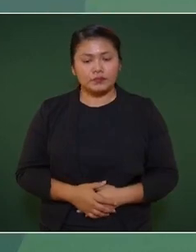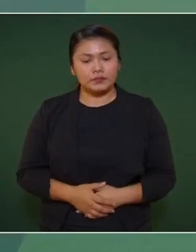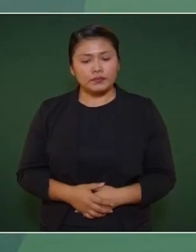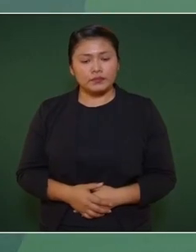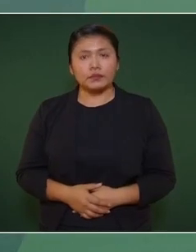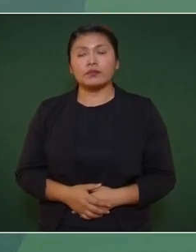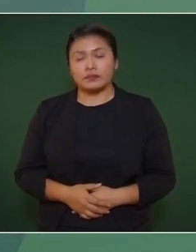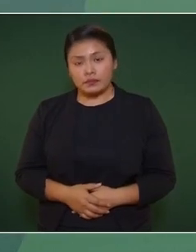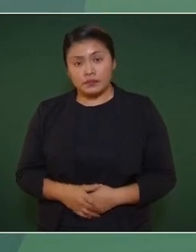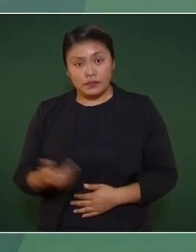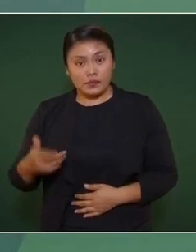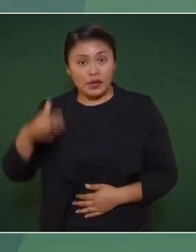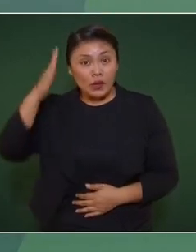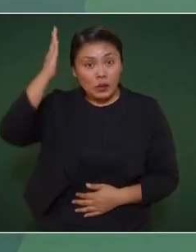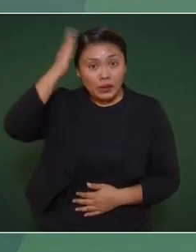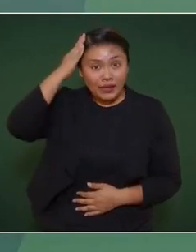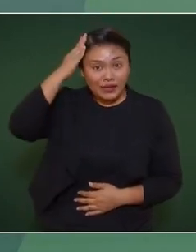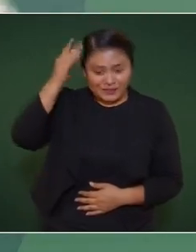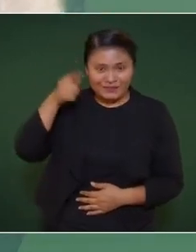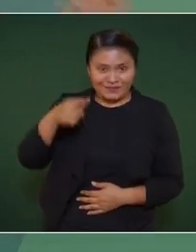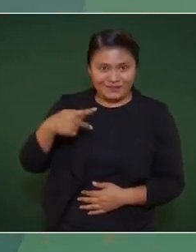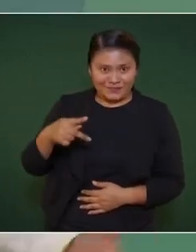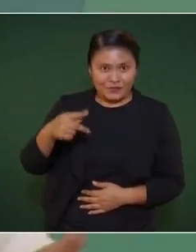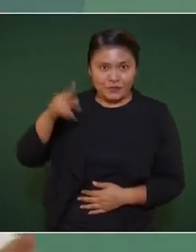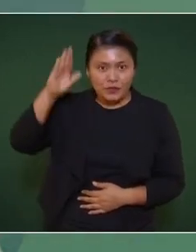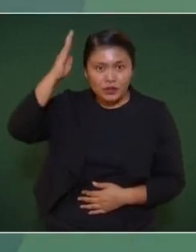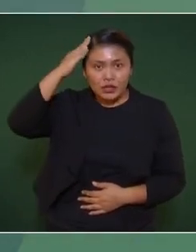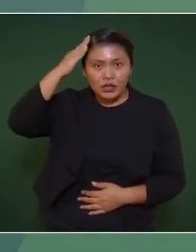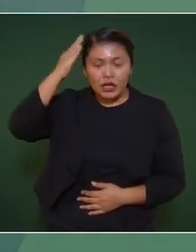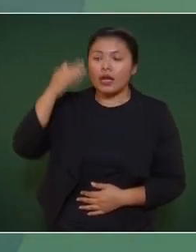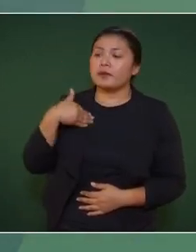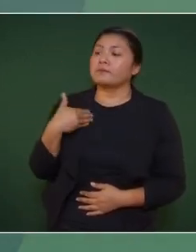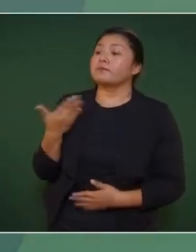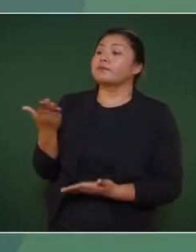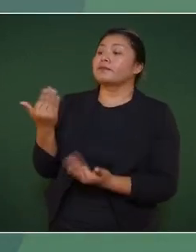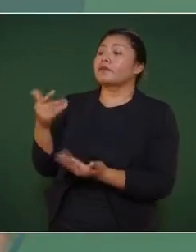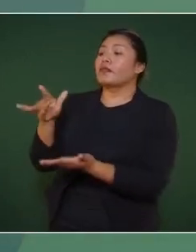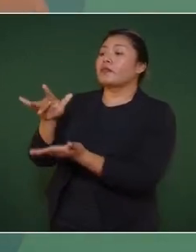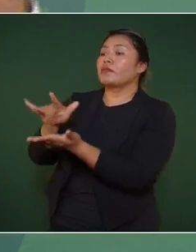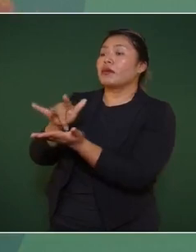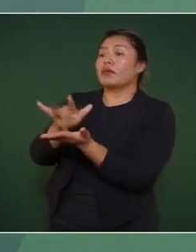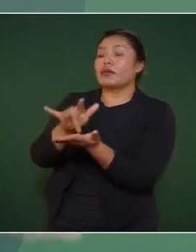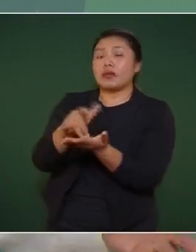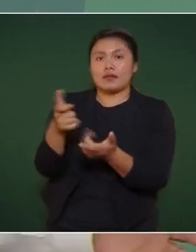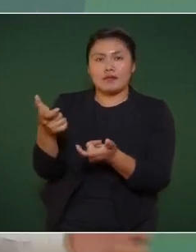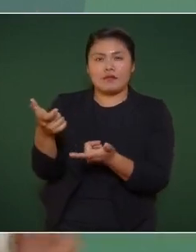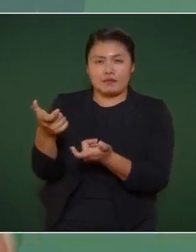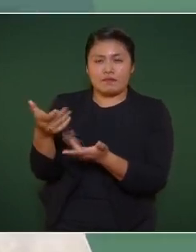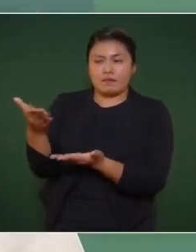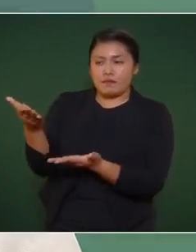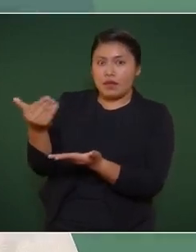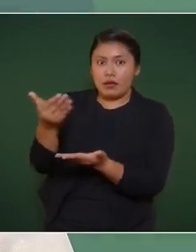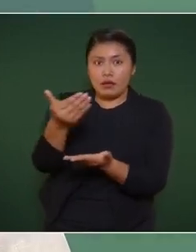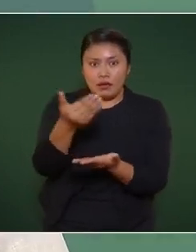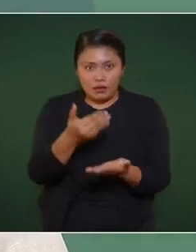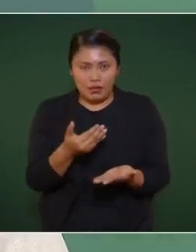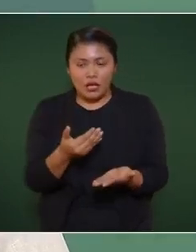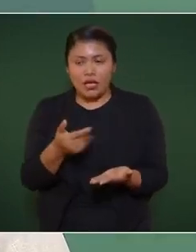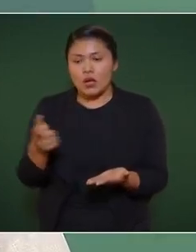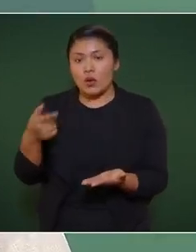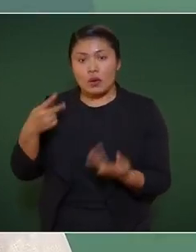pedían recursos en nombre de la gente, y a la gente no le llegaba nada.